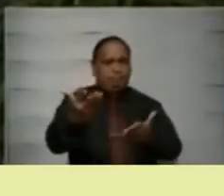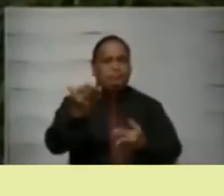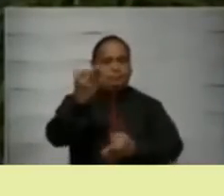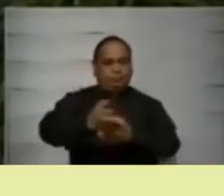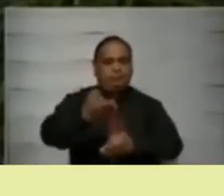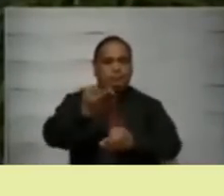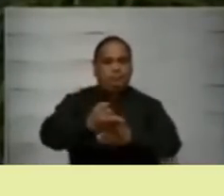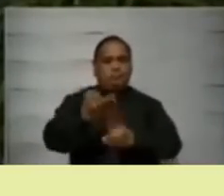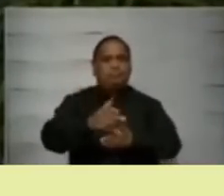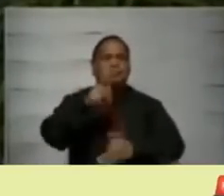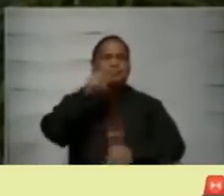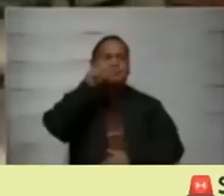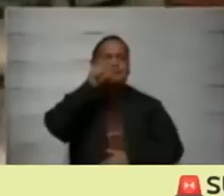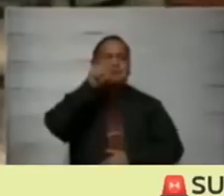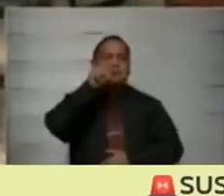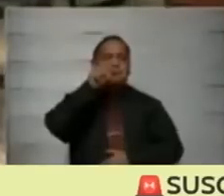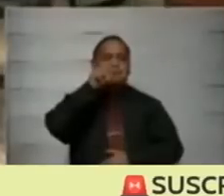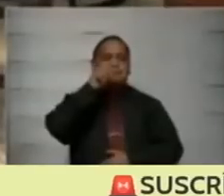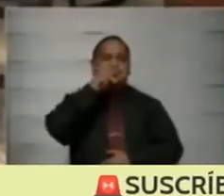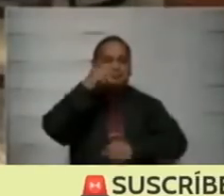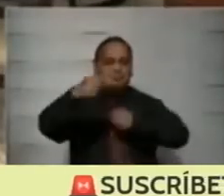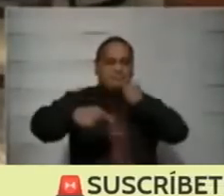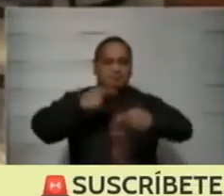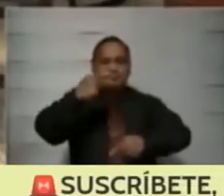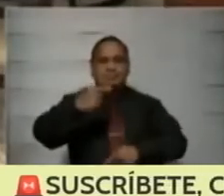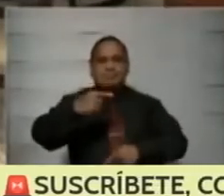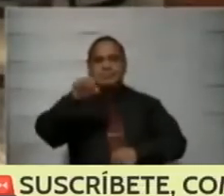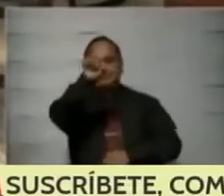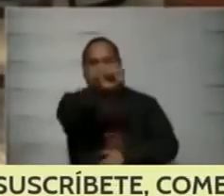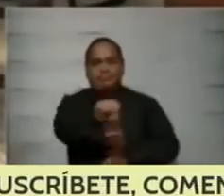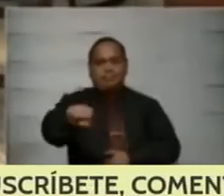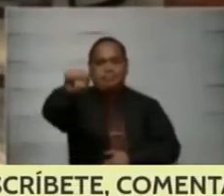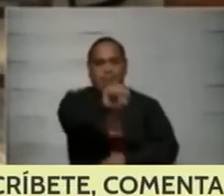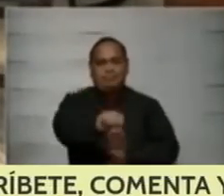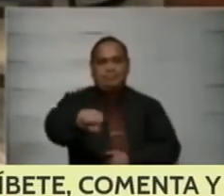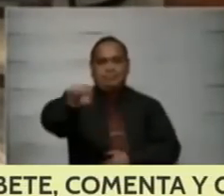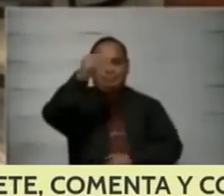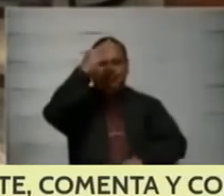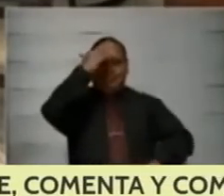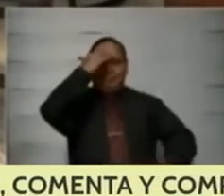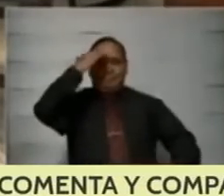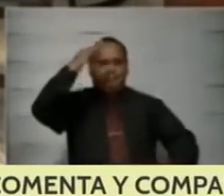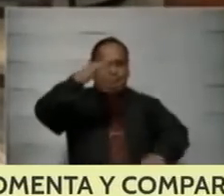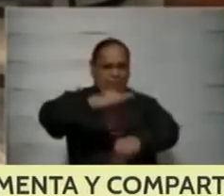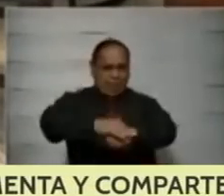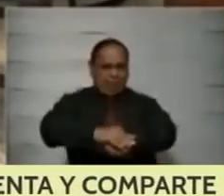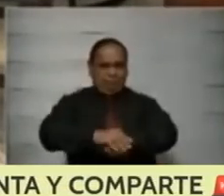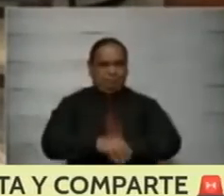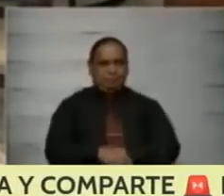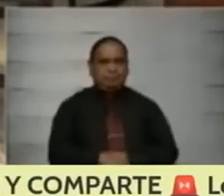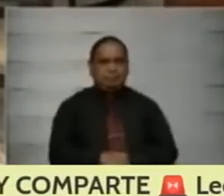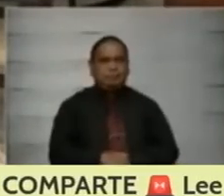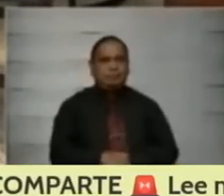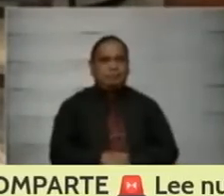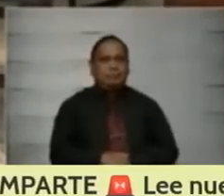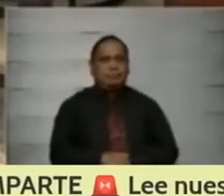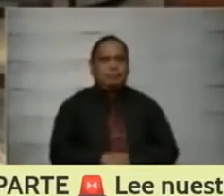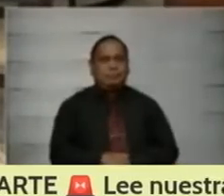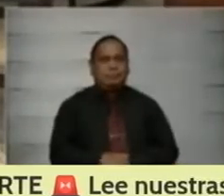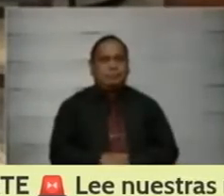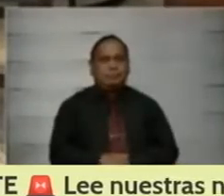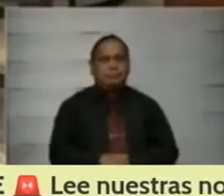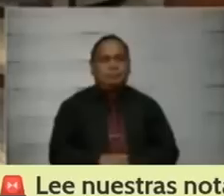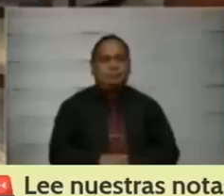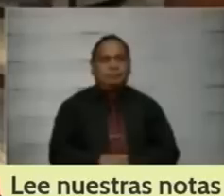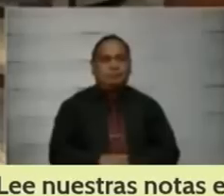porque mañana lo pasaremos para el sábado lo vamos a conmemorar. Pero de cualquier manera, para